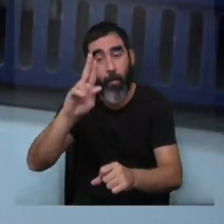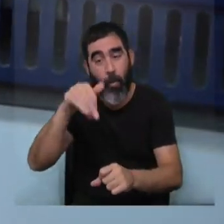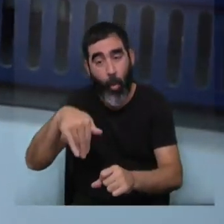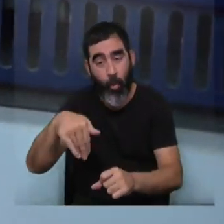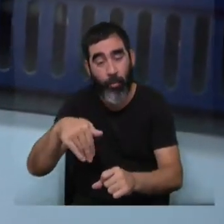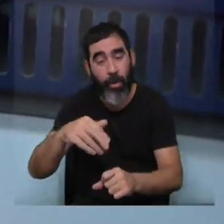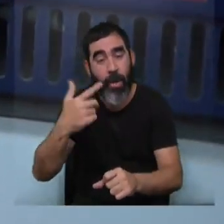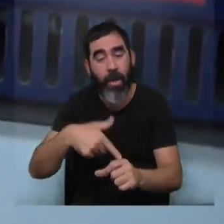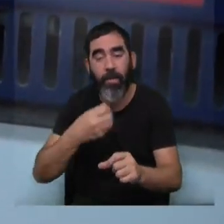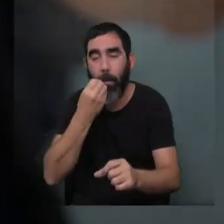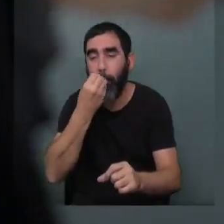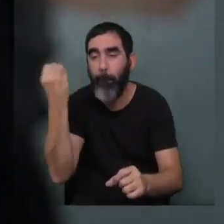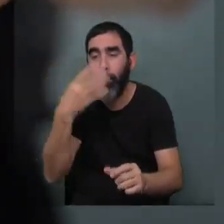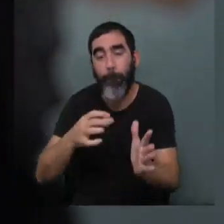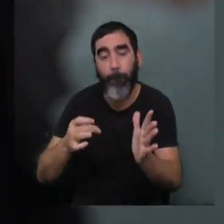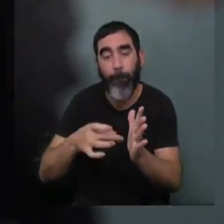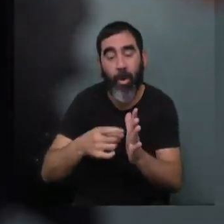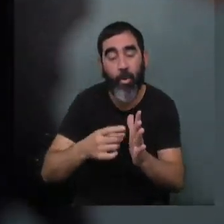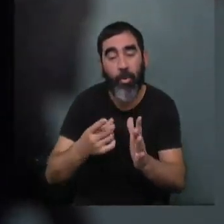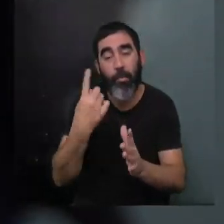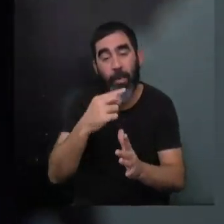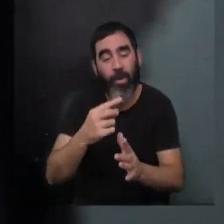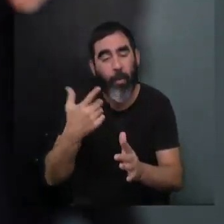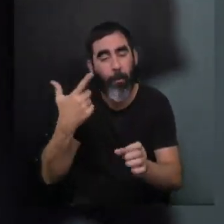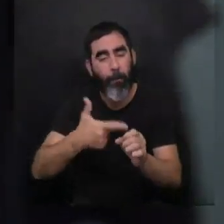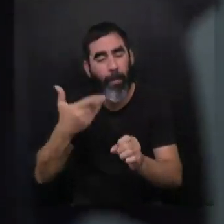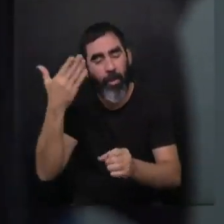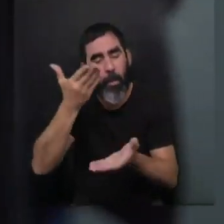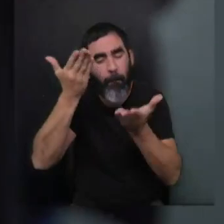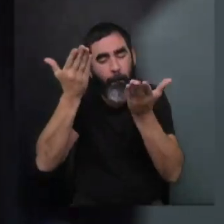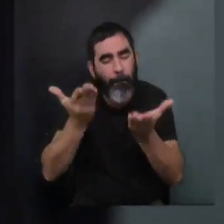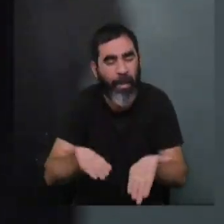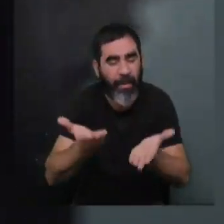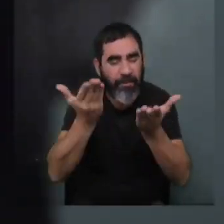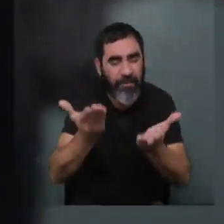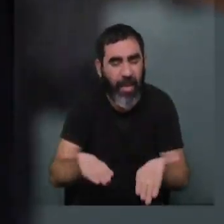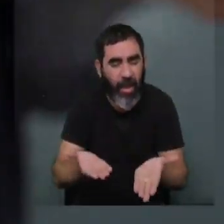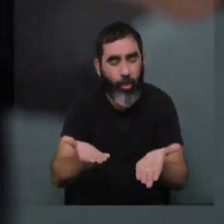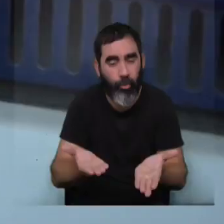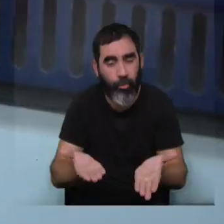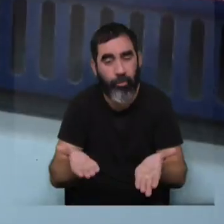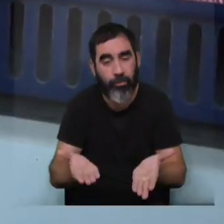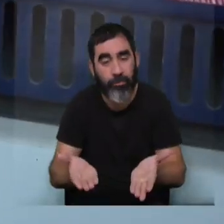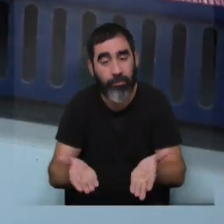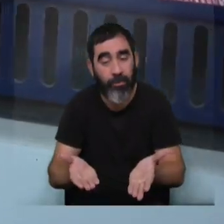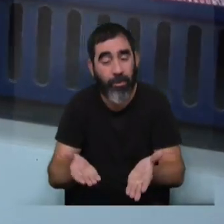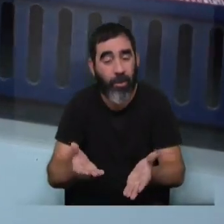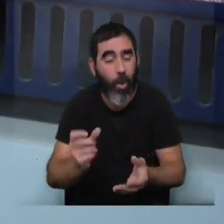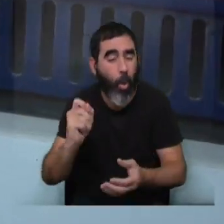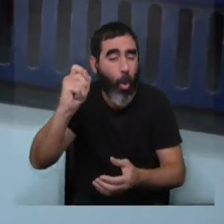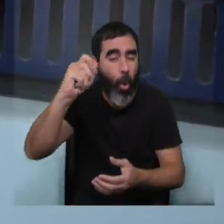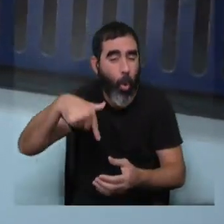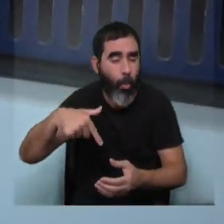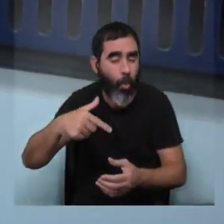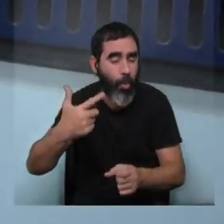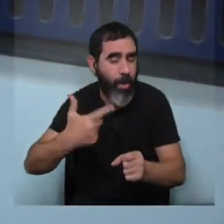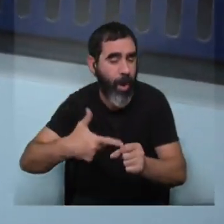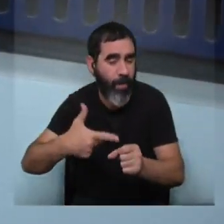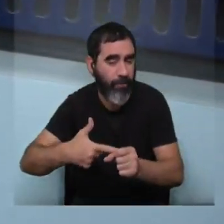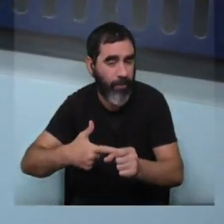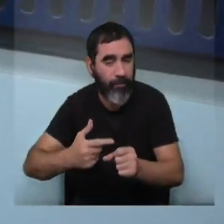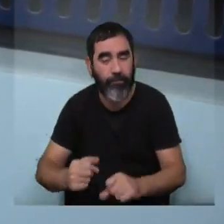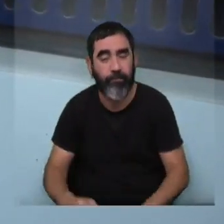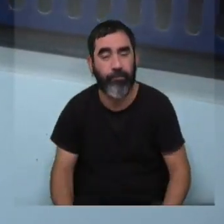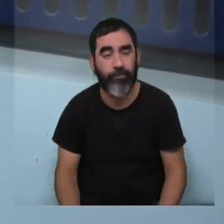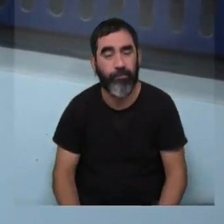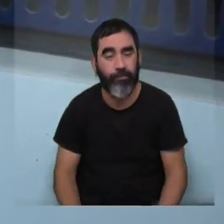naftas de mejores calidades. Mientras que los petróleos más pesados, más densos, tienen menores propiedades o menores